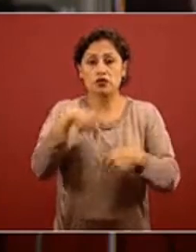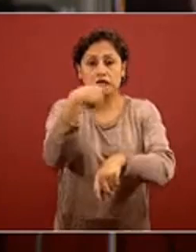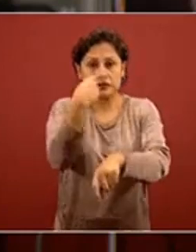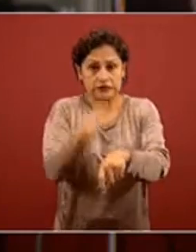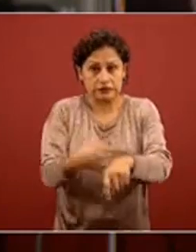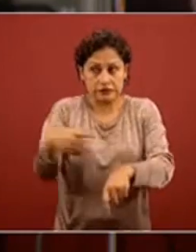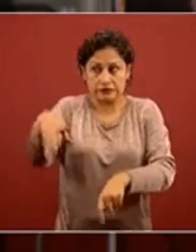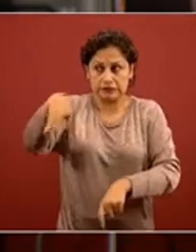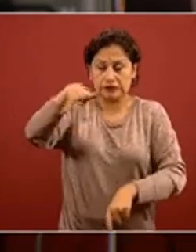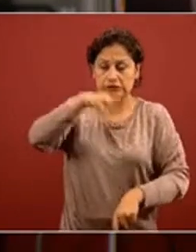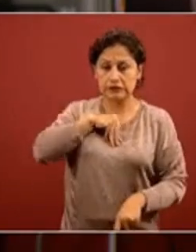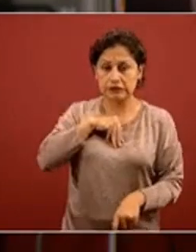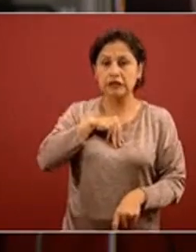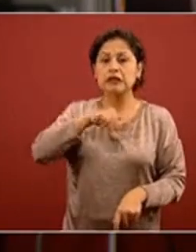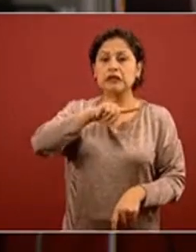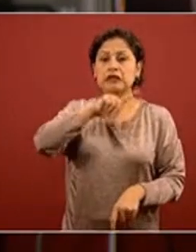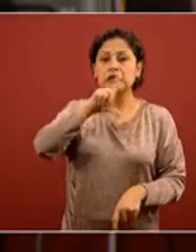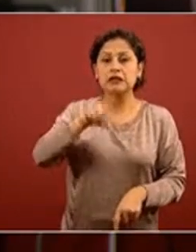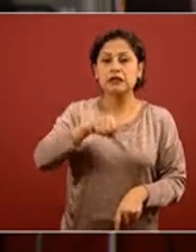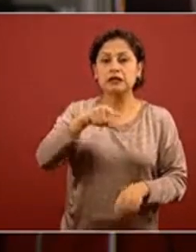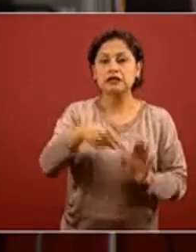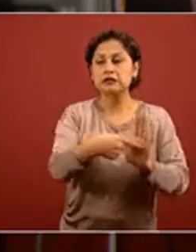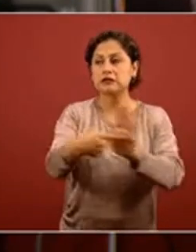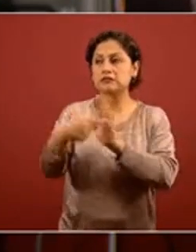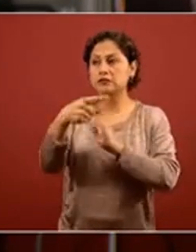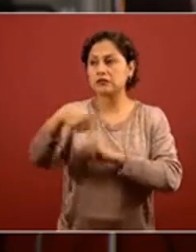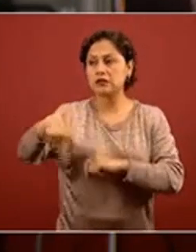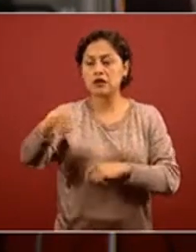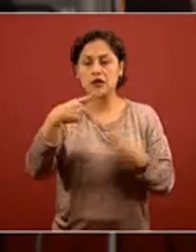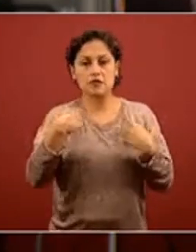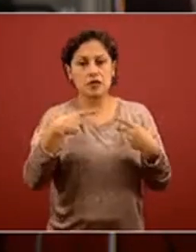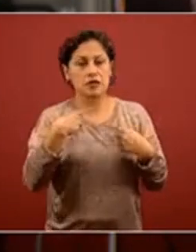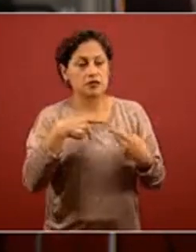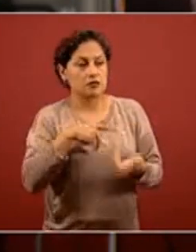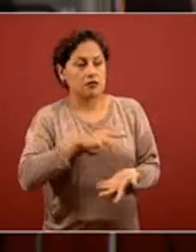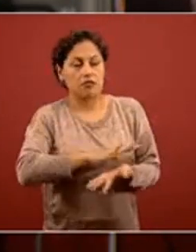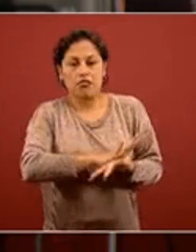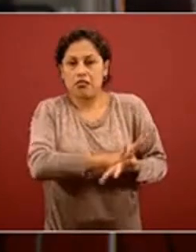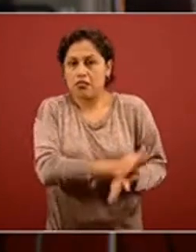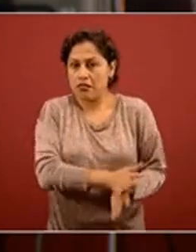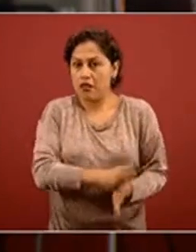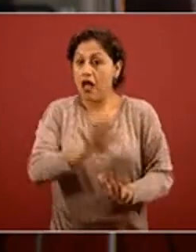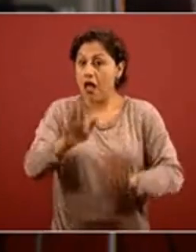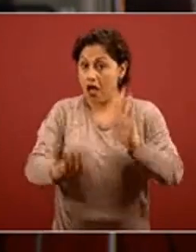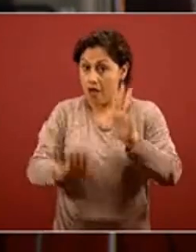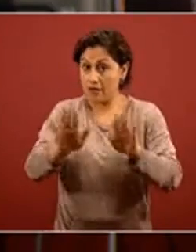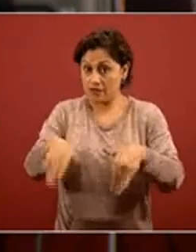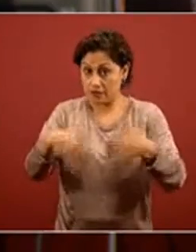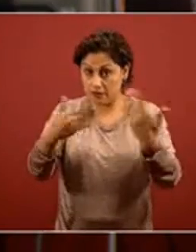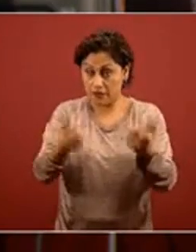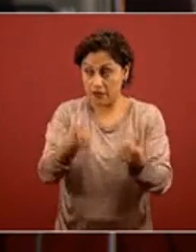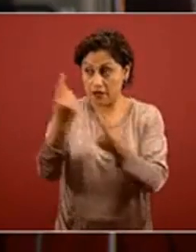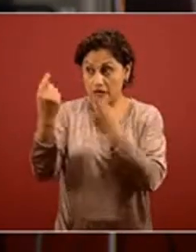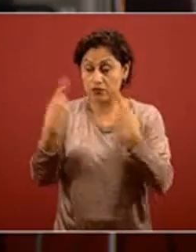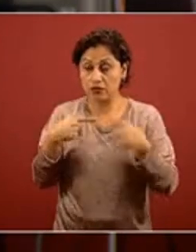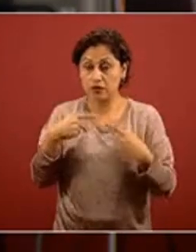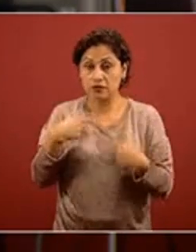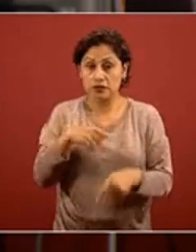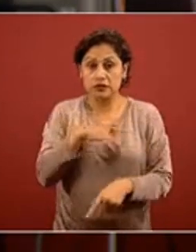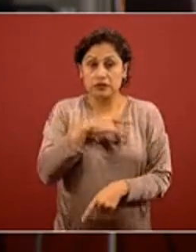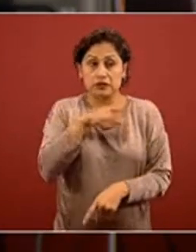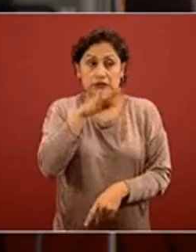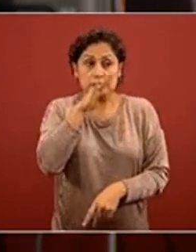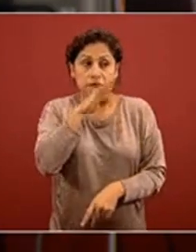habido situaciones como pues sí, muy difíciles, gente que de pronto ya no quiere ni siquiera decir que se siente mal para que